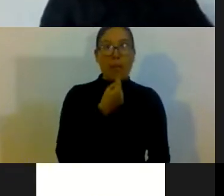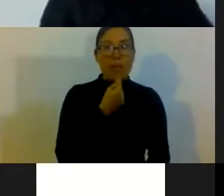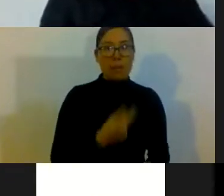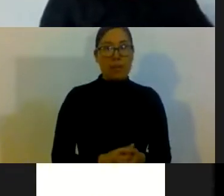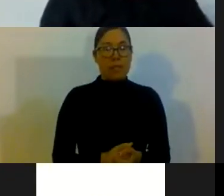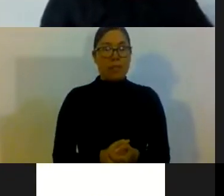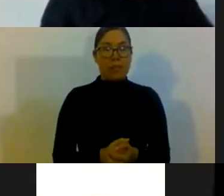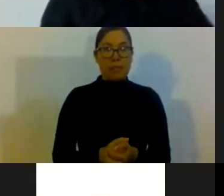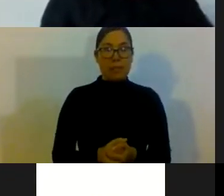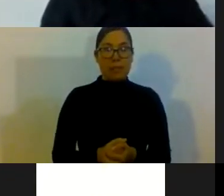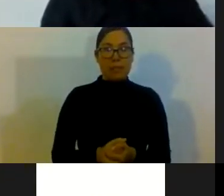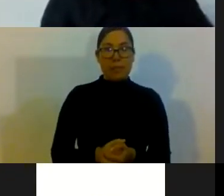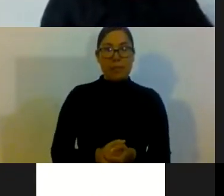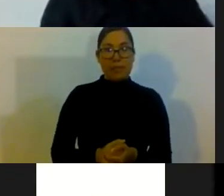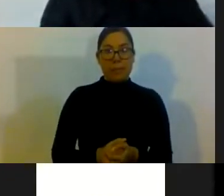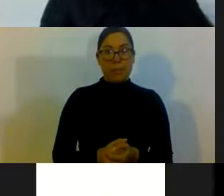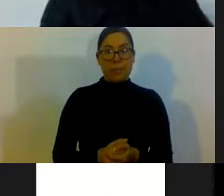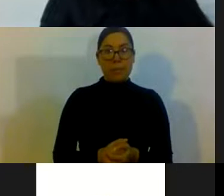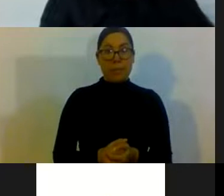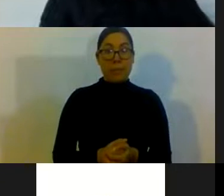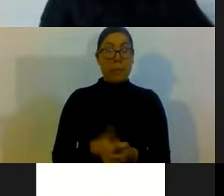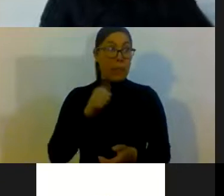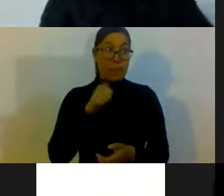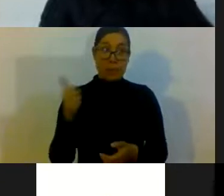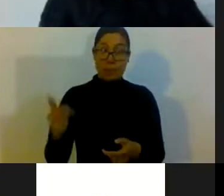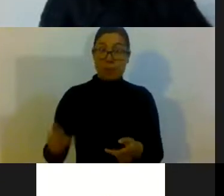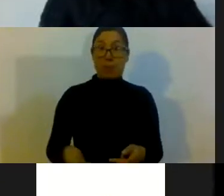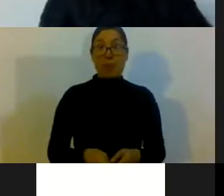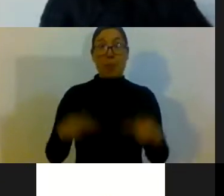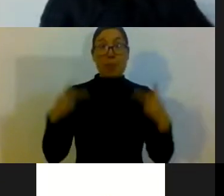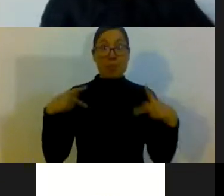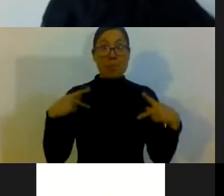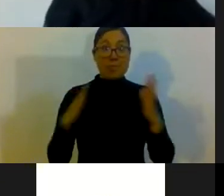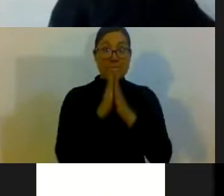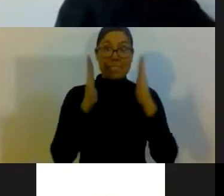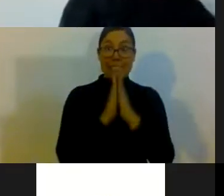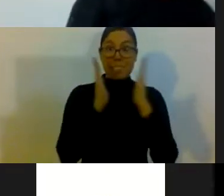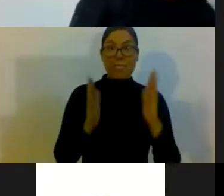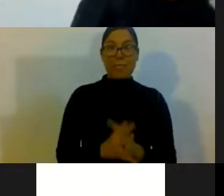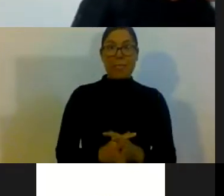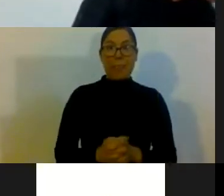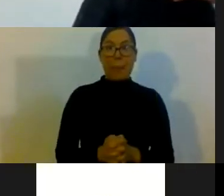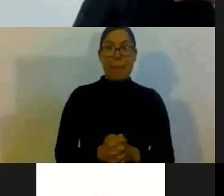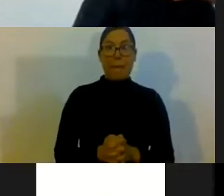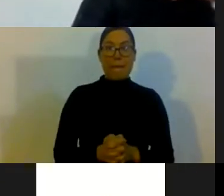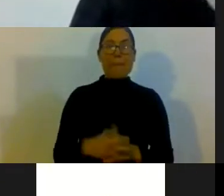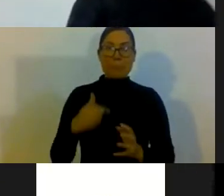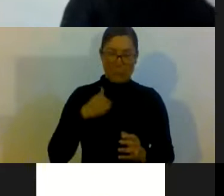situación. Y bueno, ¿alguien más que quiera realizar alguna otra pregunta? Bueno, yo,